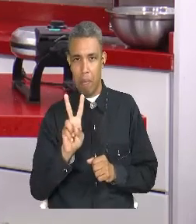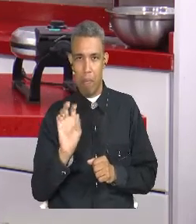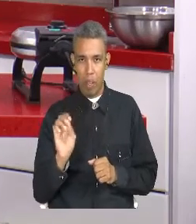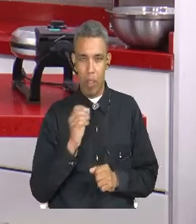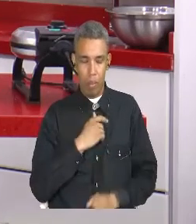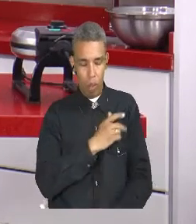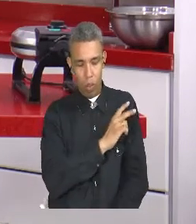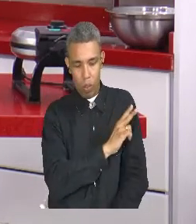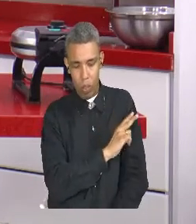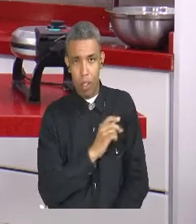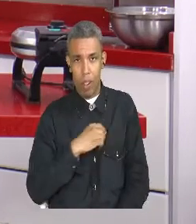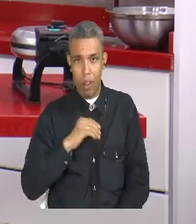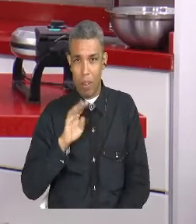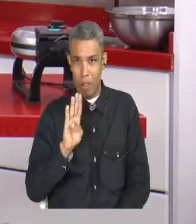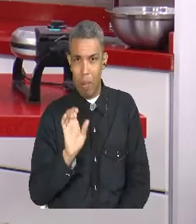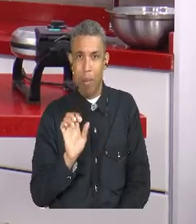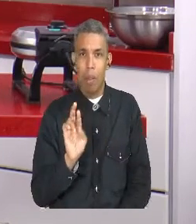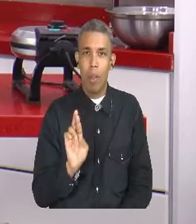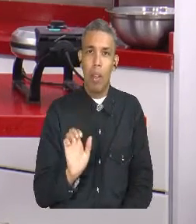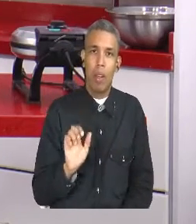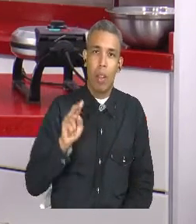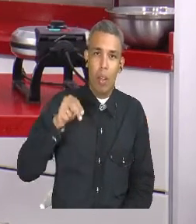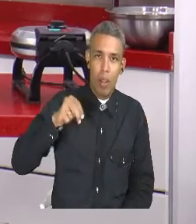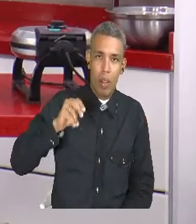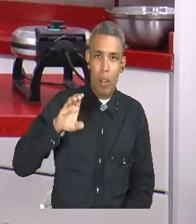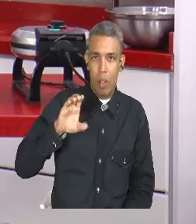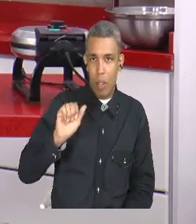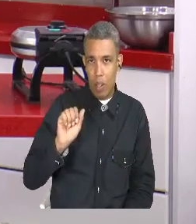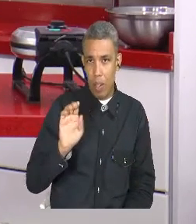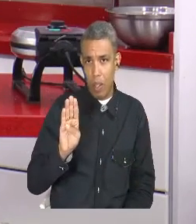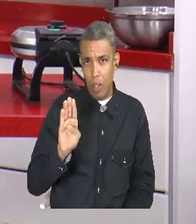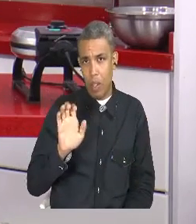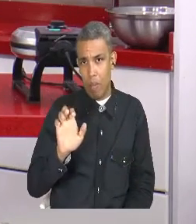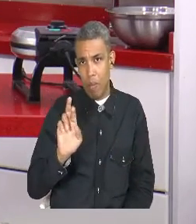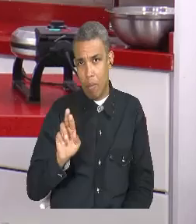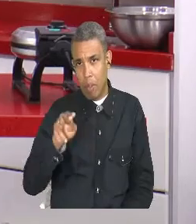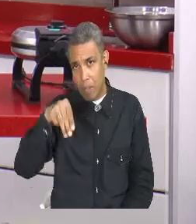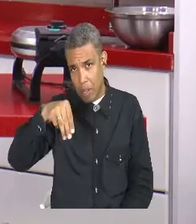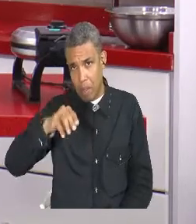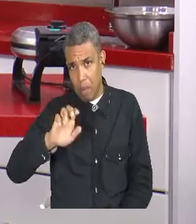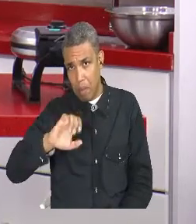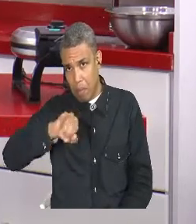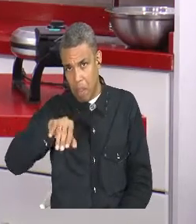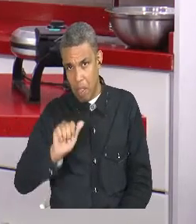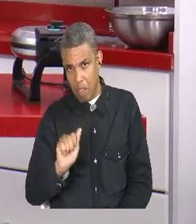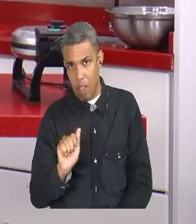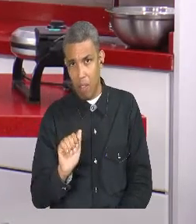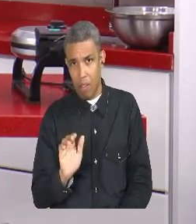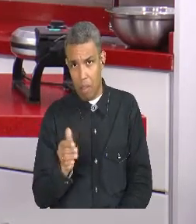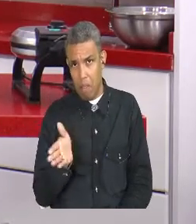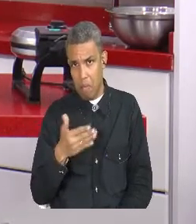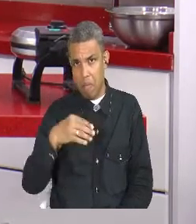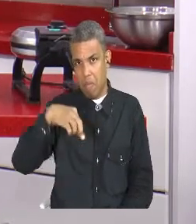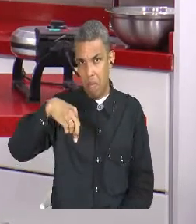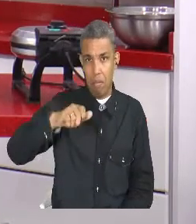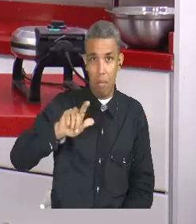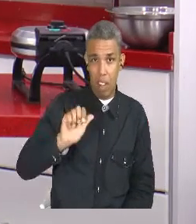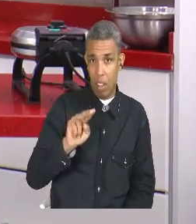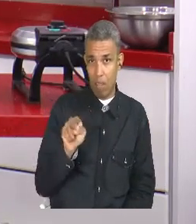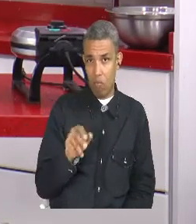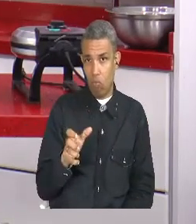Barranca Bermeja Plaza, para que esté muy pendiente. Lo ideal sería que usted preparara la receta en su casa, pero si usted se quiere dar el gustico de